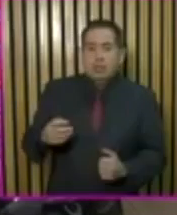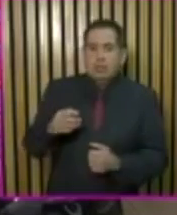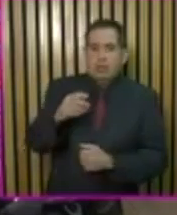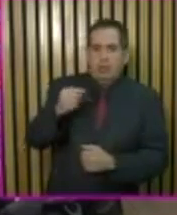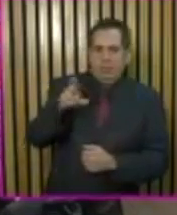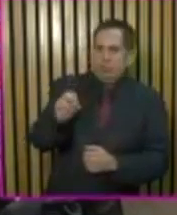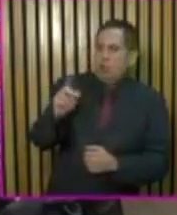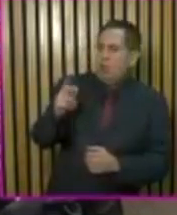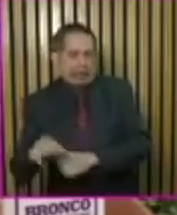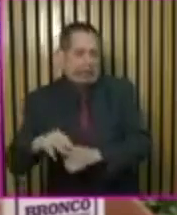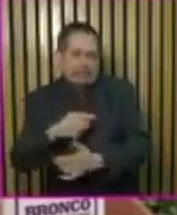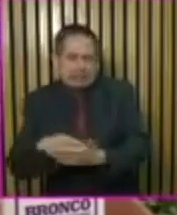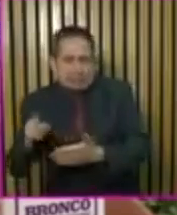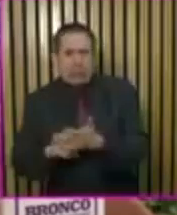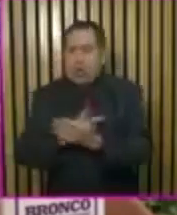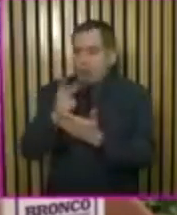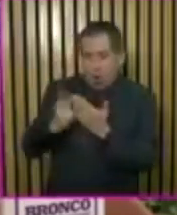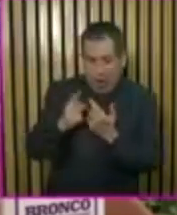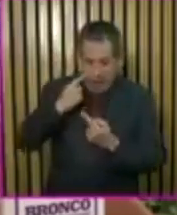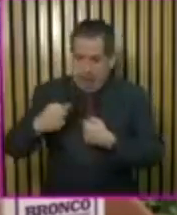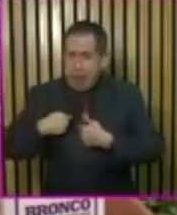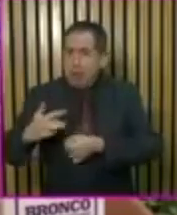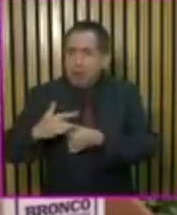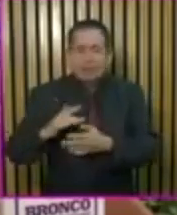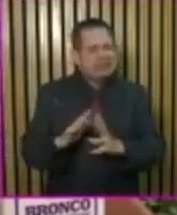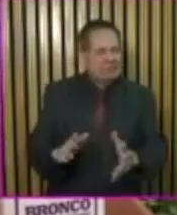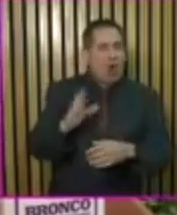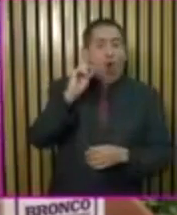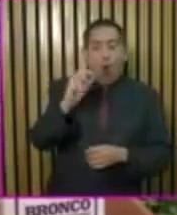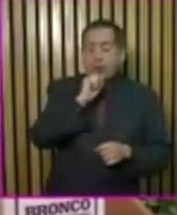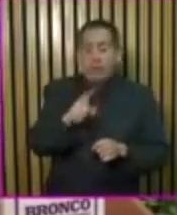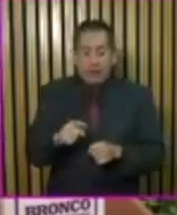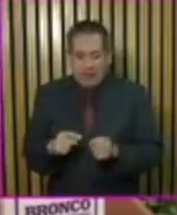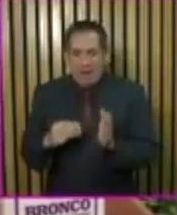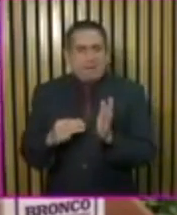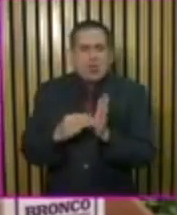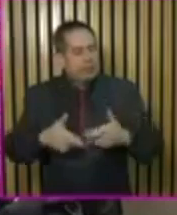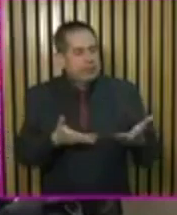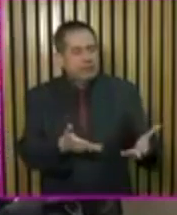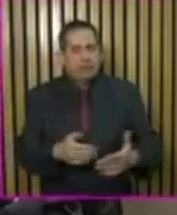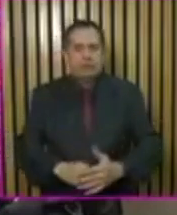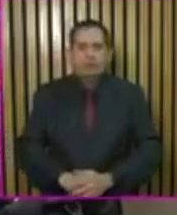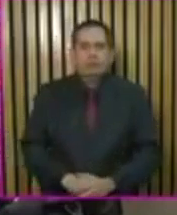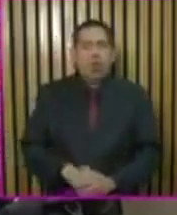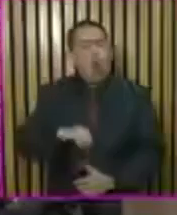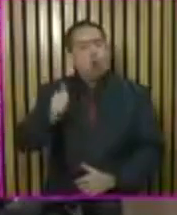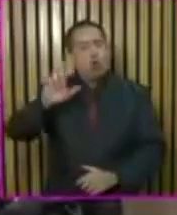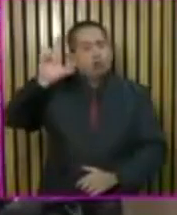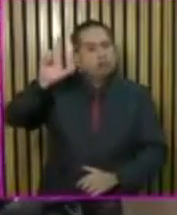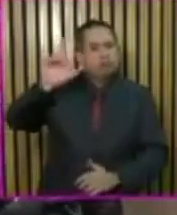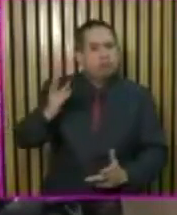de cultura cívica del ine durante la sesión también se definió un calendario preliminar que se modificará en función a la publicación de los lineamientos